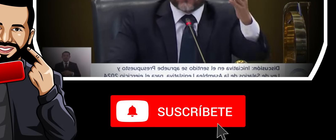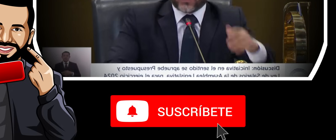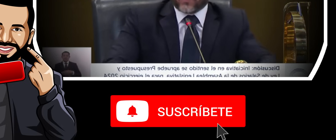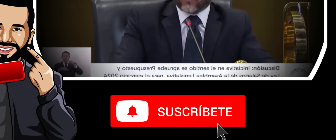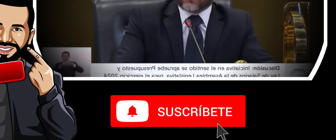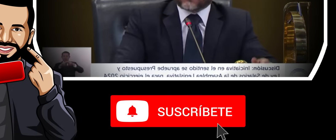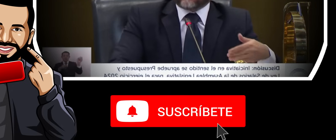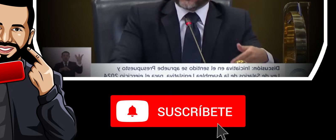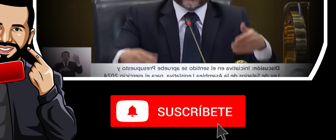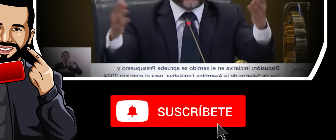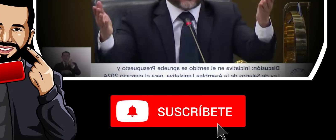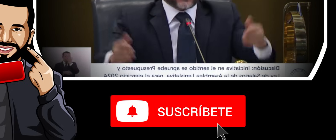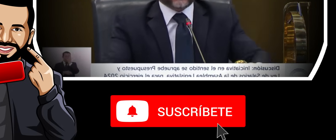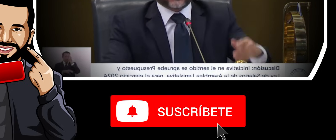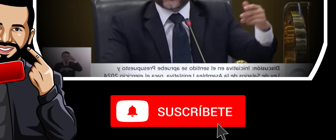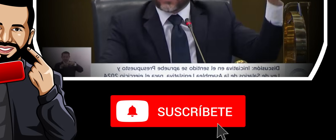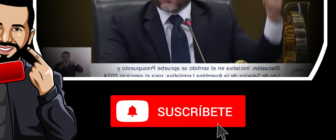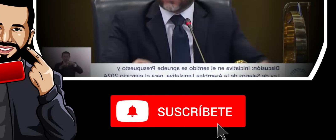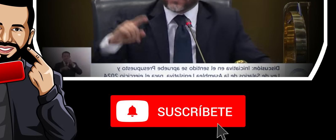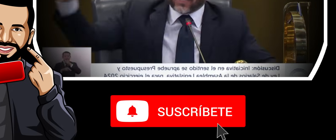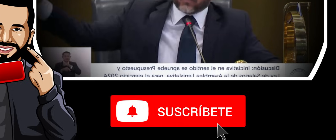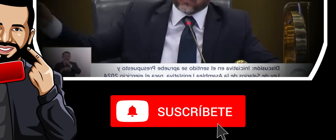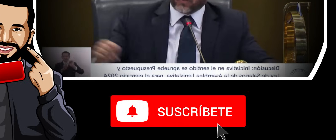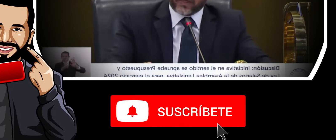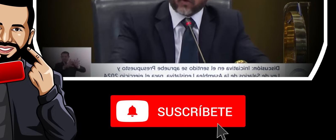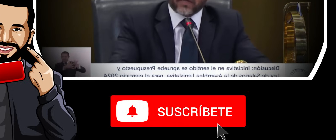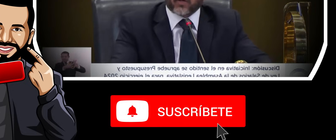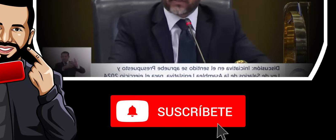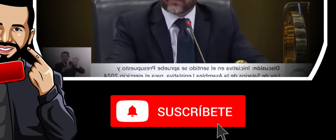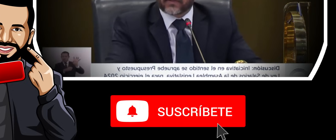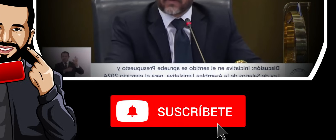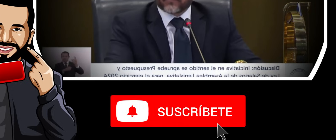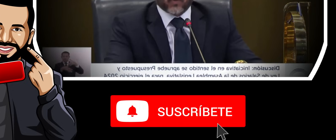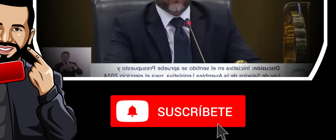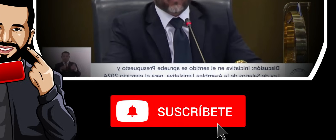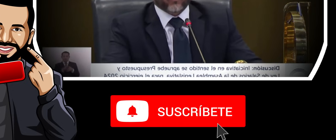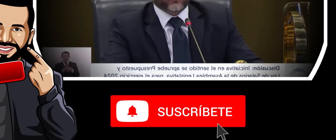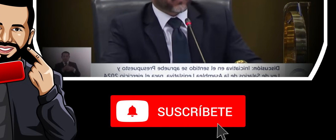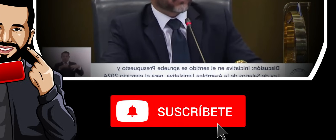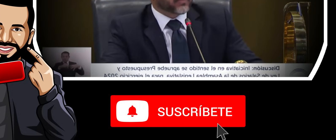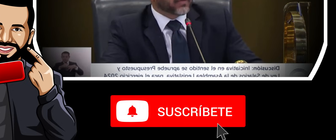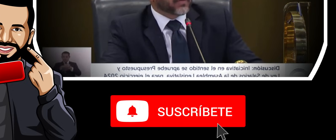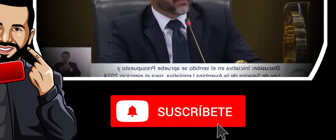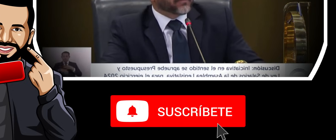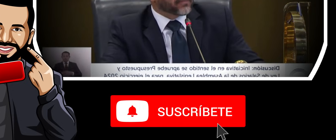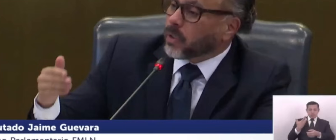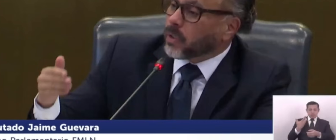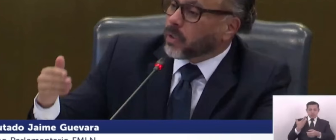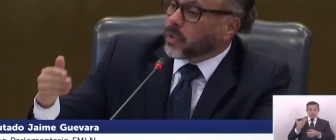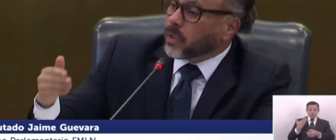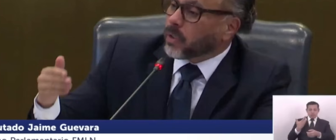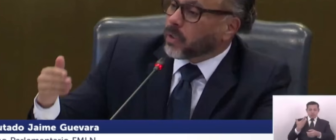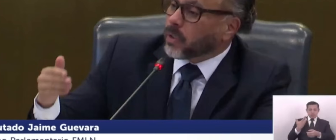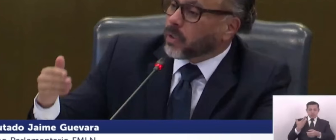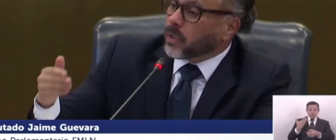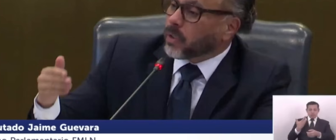Son sillas nuevas, porque me daba pena que se sentaran en las sillas que habían dejado todos esos ladrones, todos esos corruptos.